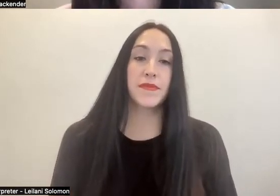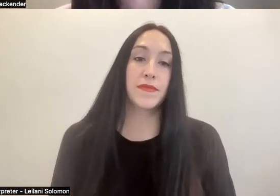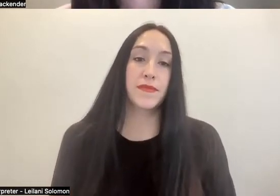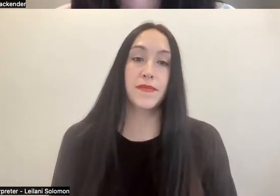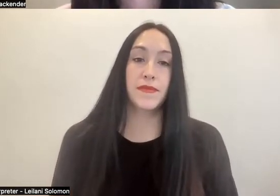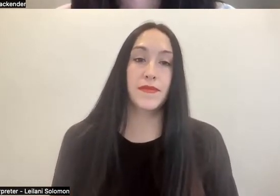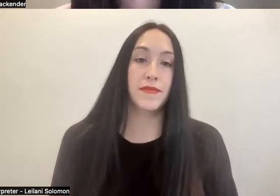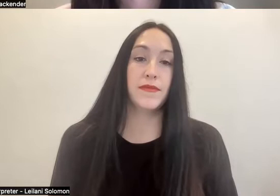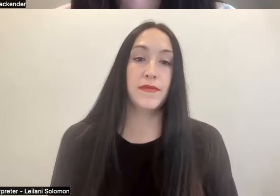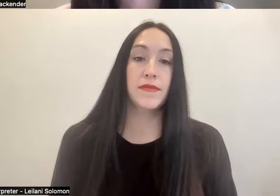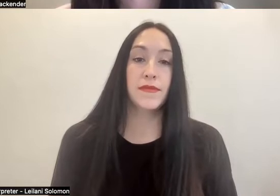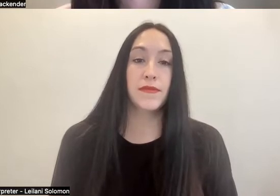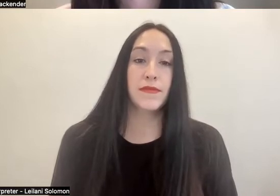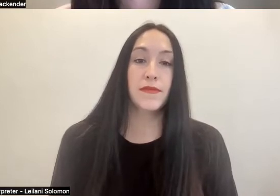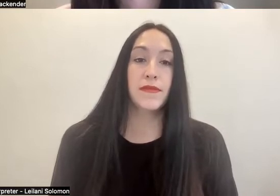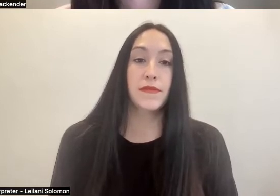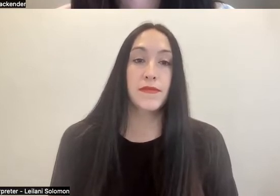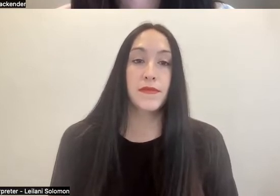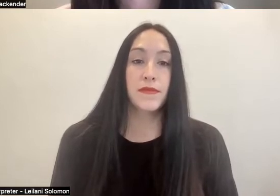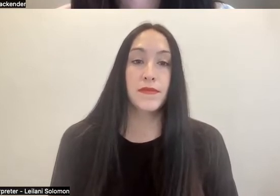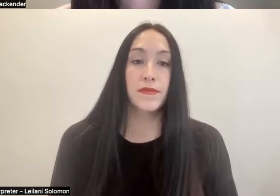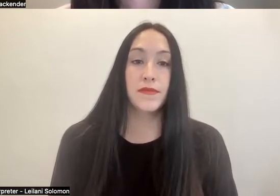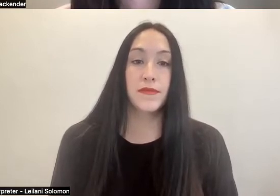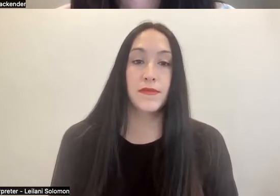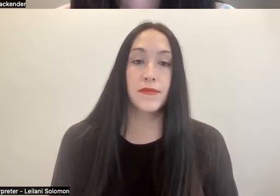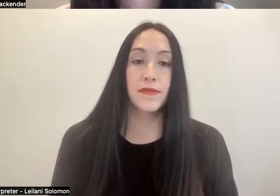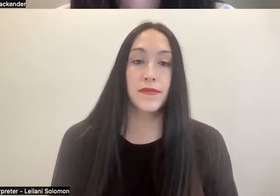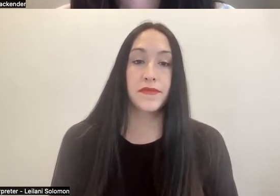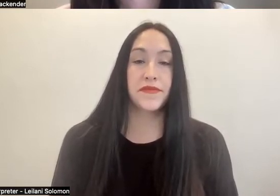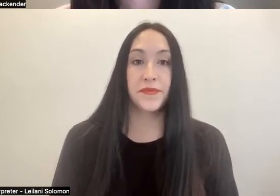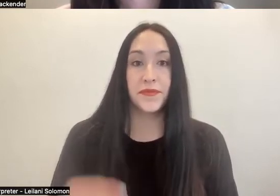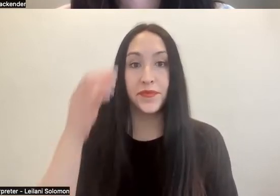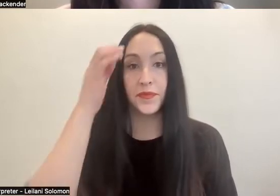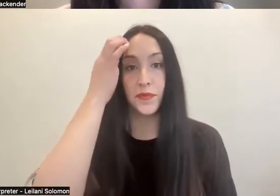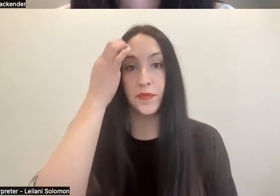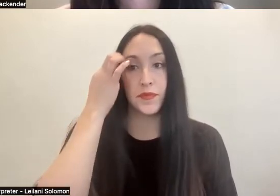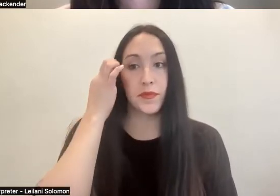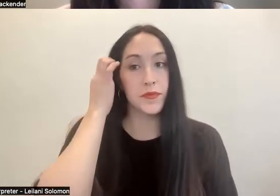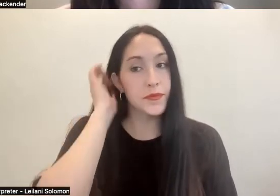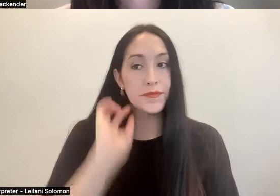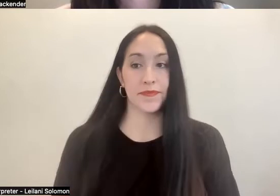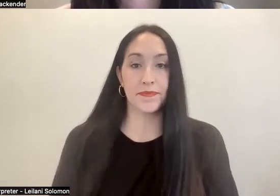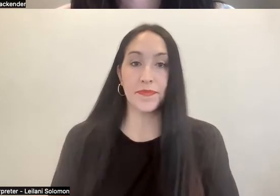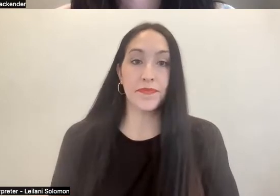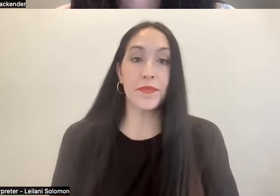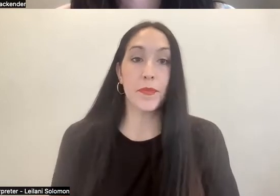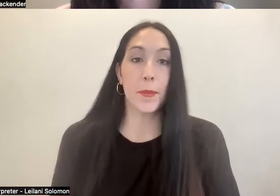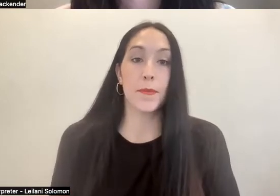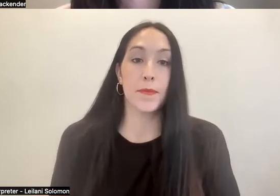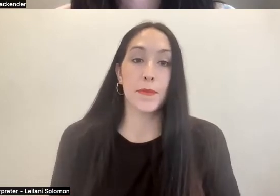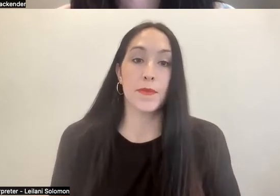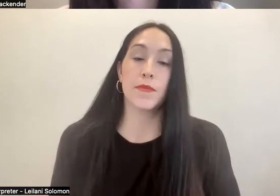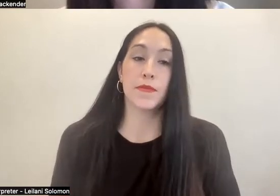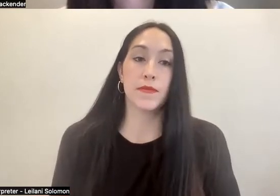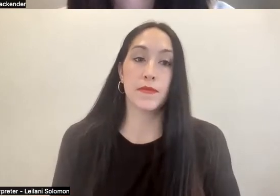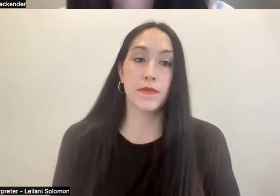interpretación en español con Our Language Services para asegurarnos de que la información que se va a compartir hoy sea accesible para todos, sin